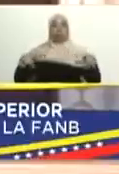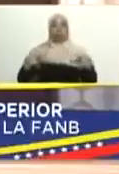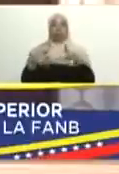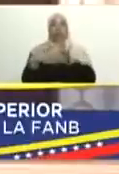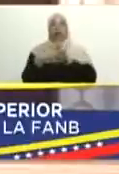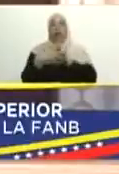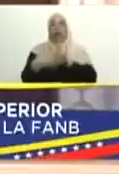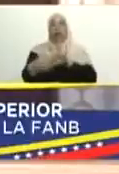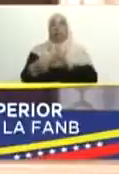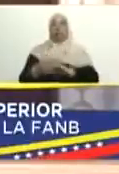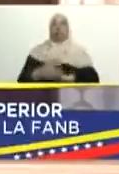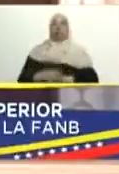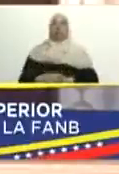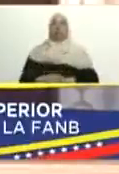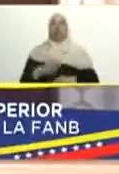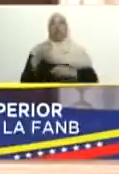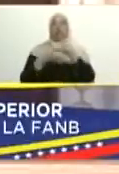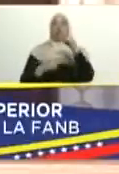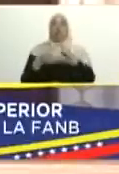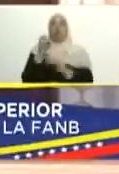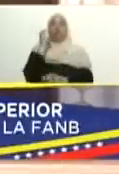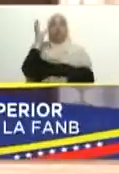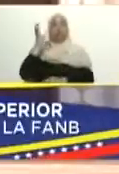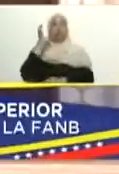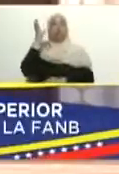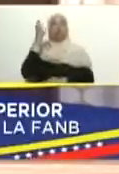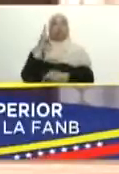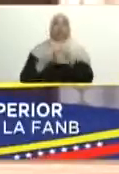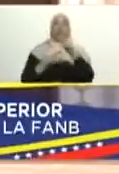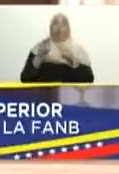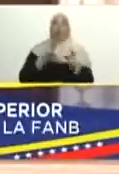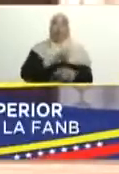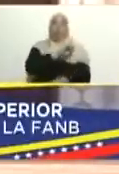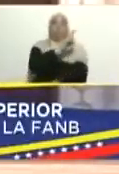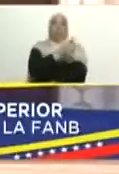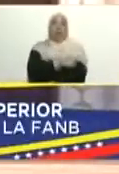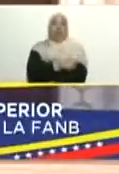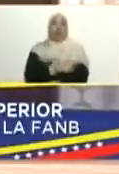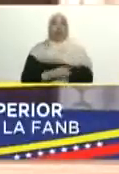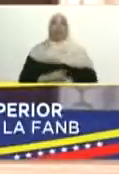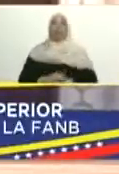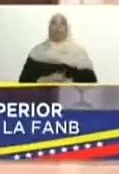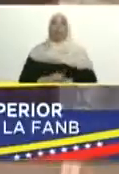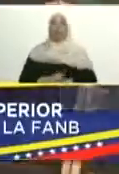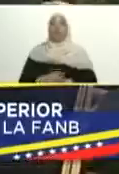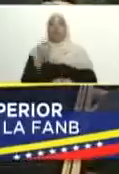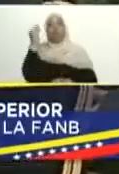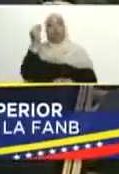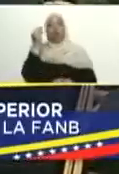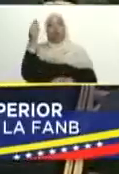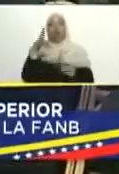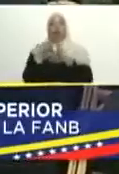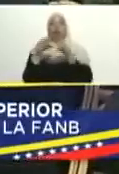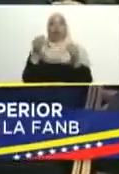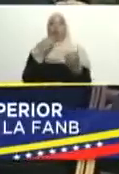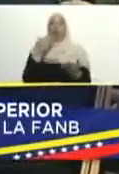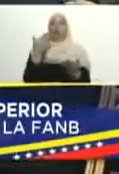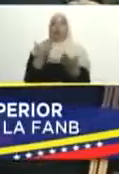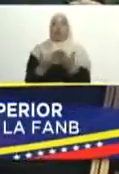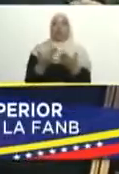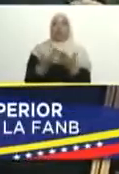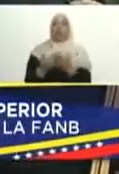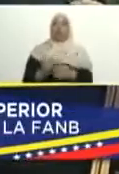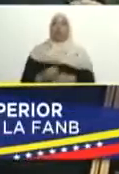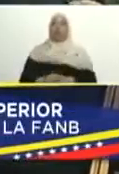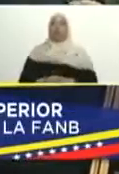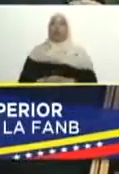ejemplo, que construya conciencia, que construya valores. Así, bueno, hemos revisado todos los planes.